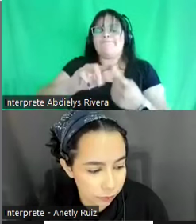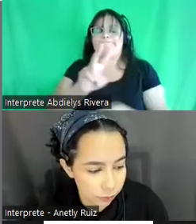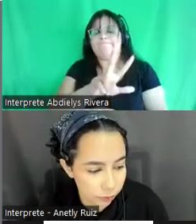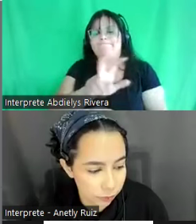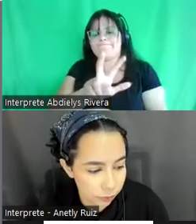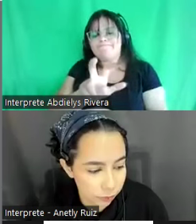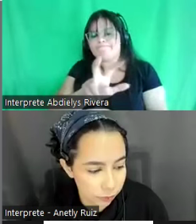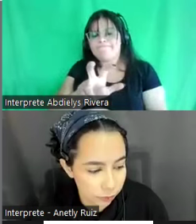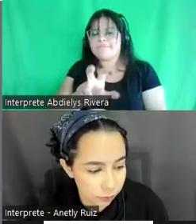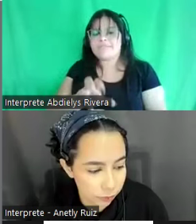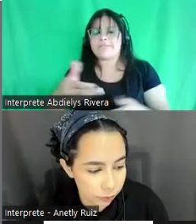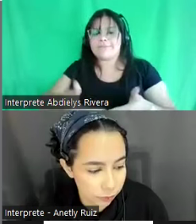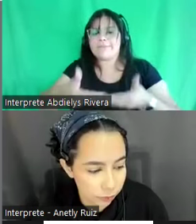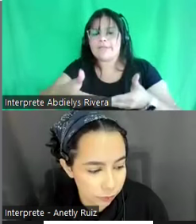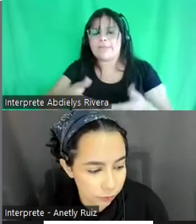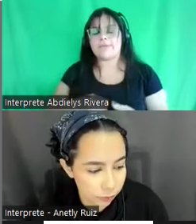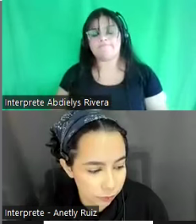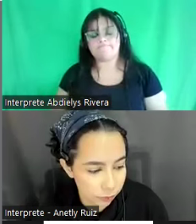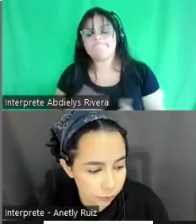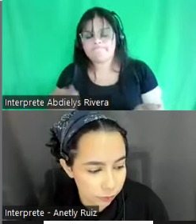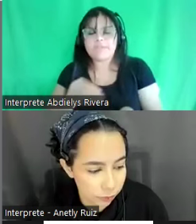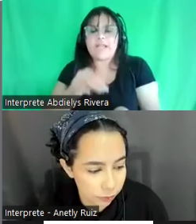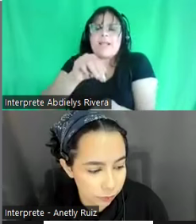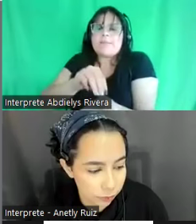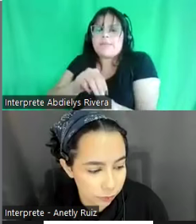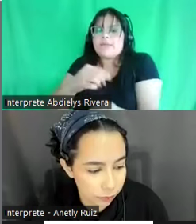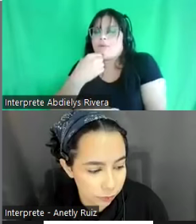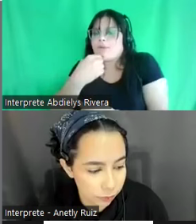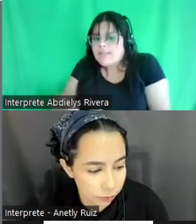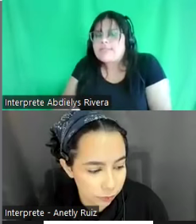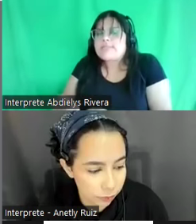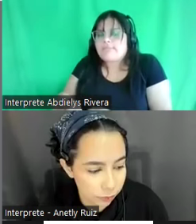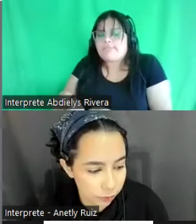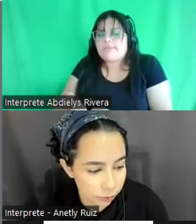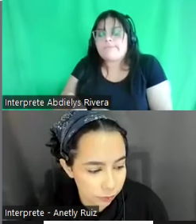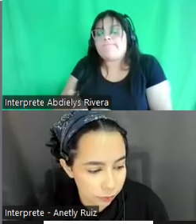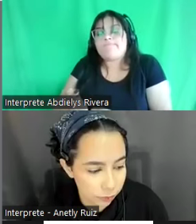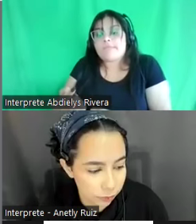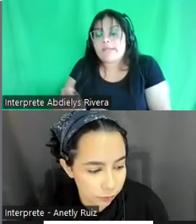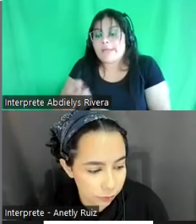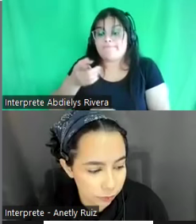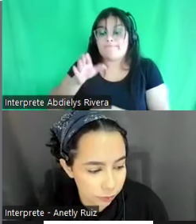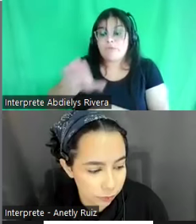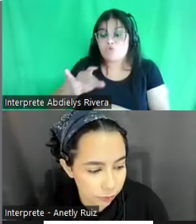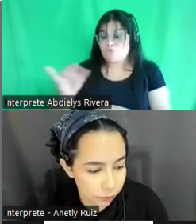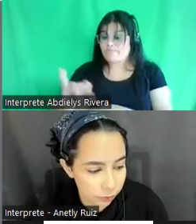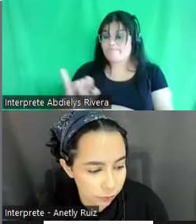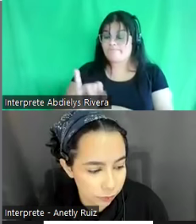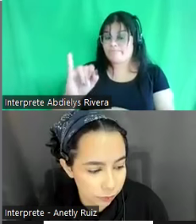tener el plan de salud del gobierno, no le cubre la ambulancia para su traslado a otra facilidad.